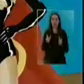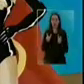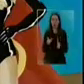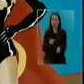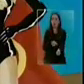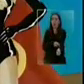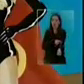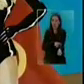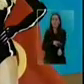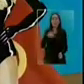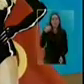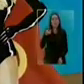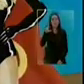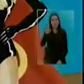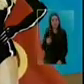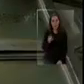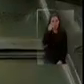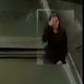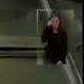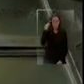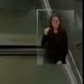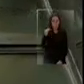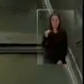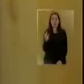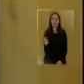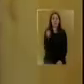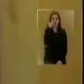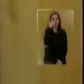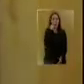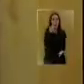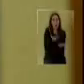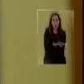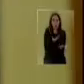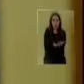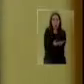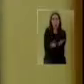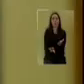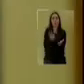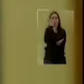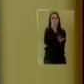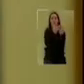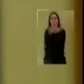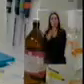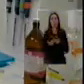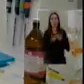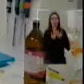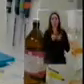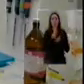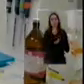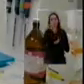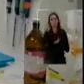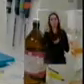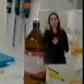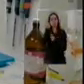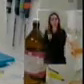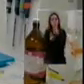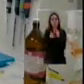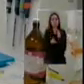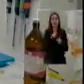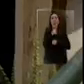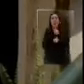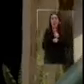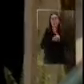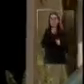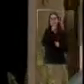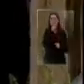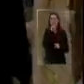sería fundamental para evitar el Alzheimer. La primera evidencia se dio en un estudio que se hizo en pacientes de edad